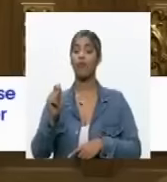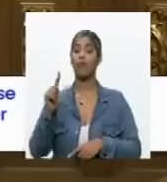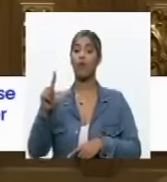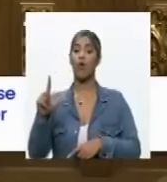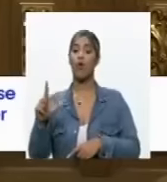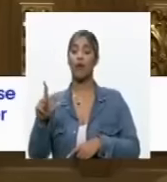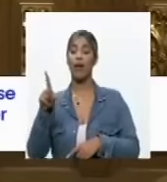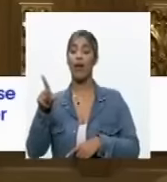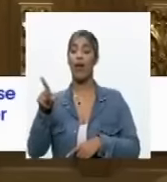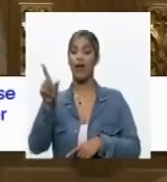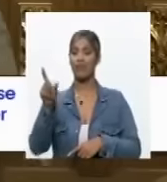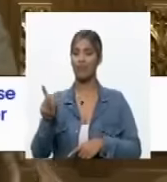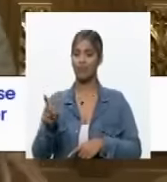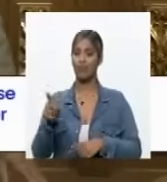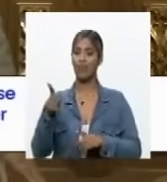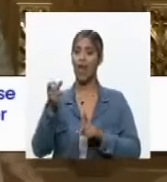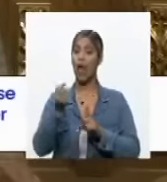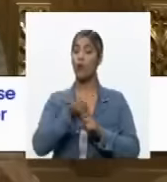insigne luchador,